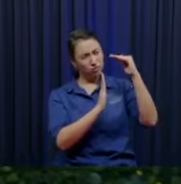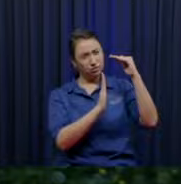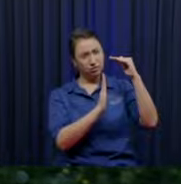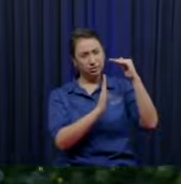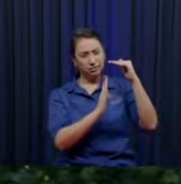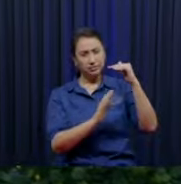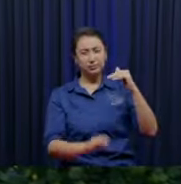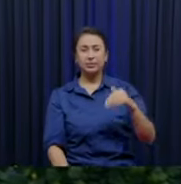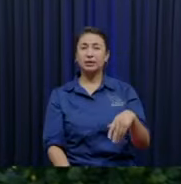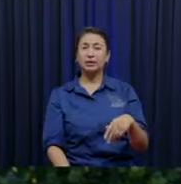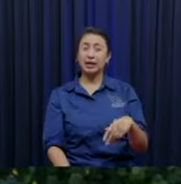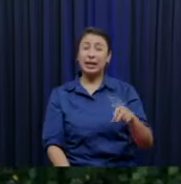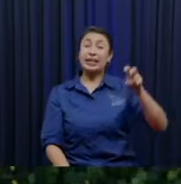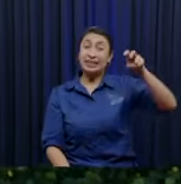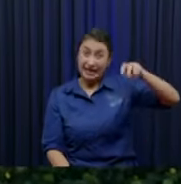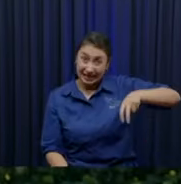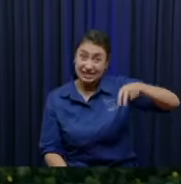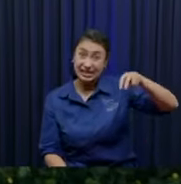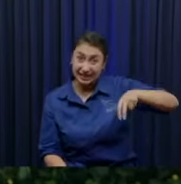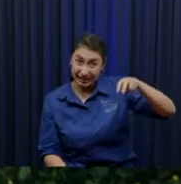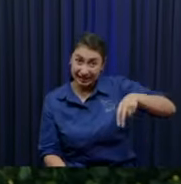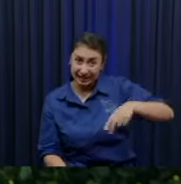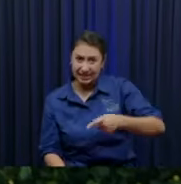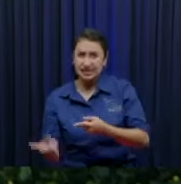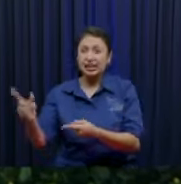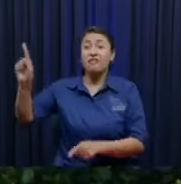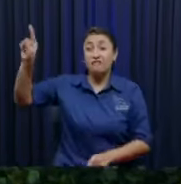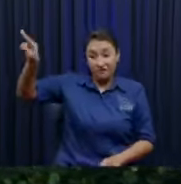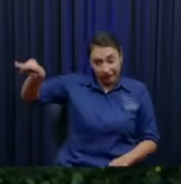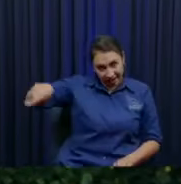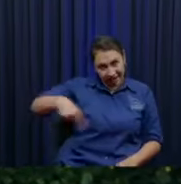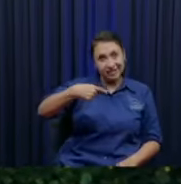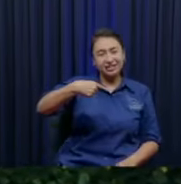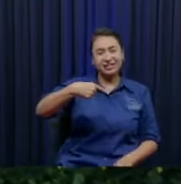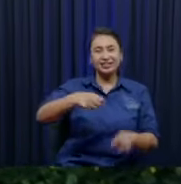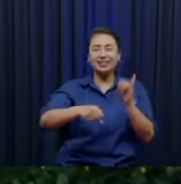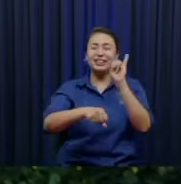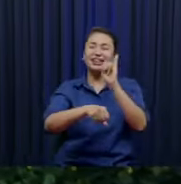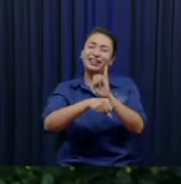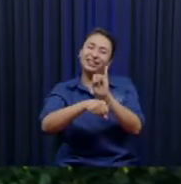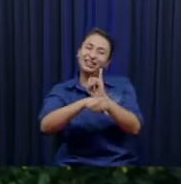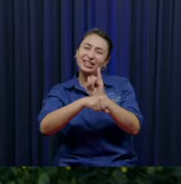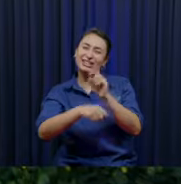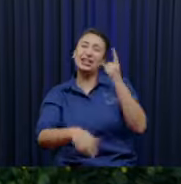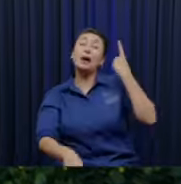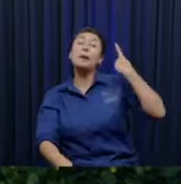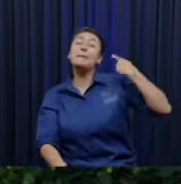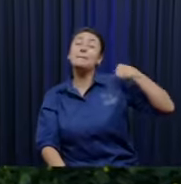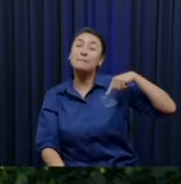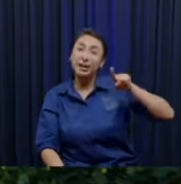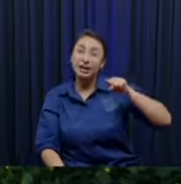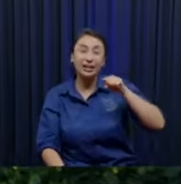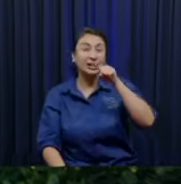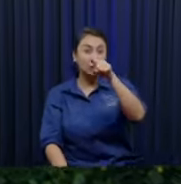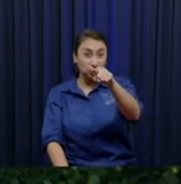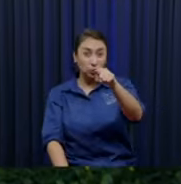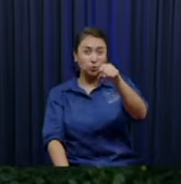¿Por qué buscamos en la iglesia? Porque es que le digo esto porque ahorita que le pregunté esto me